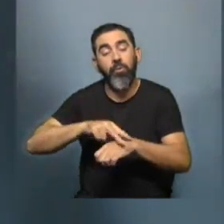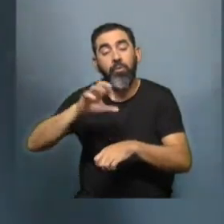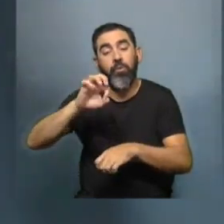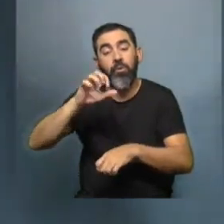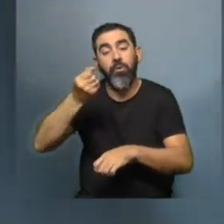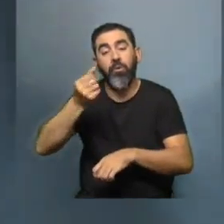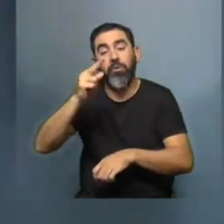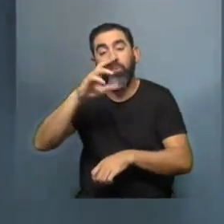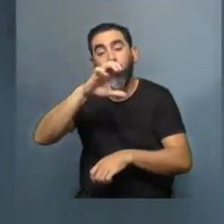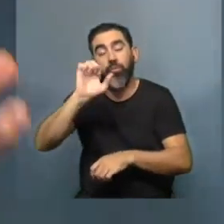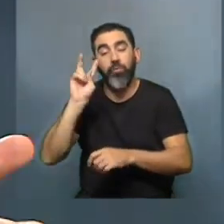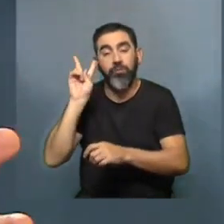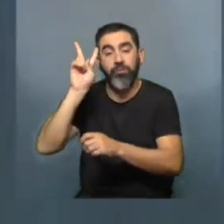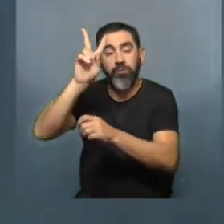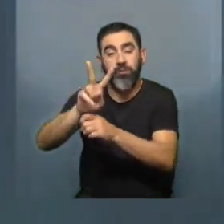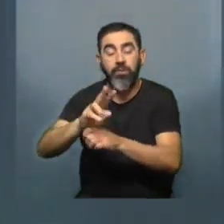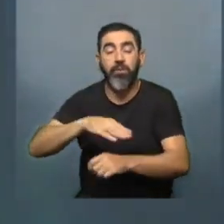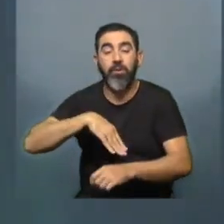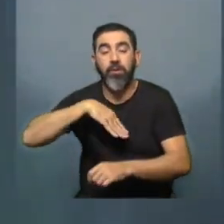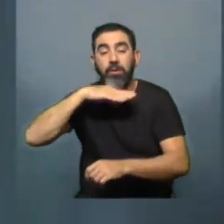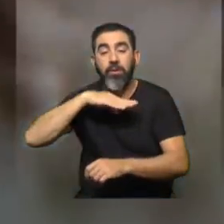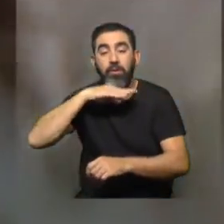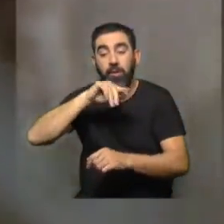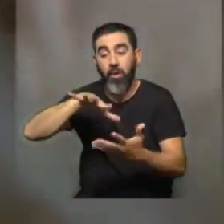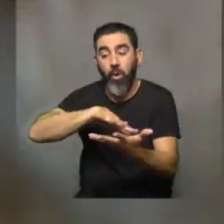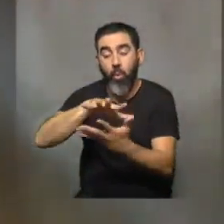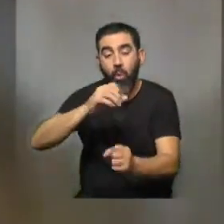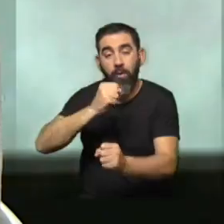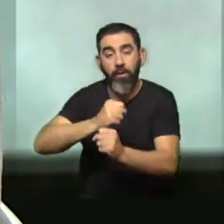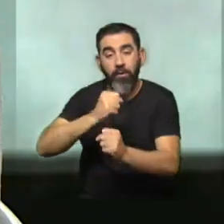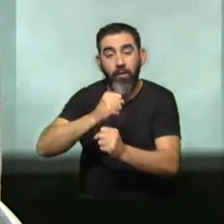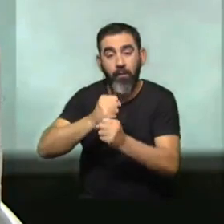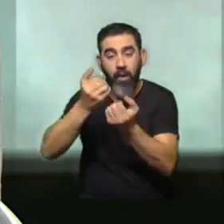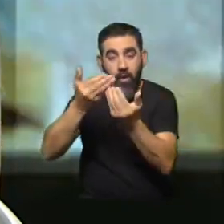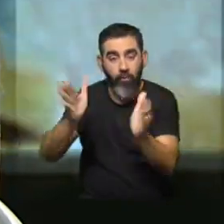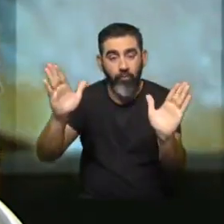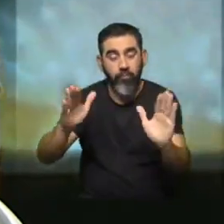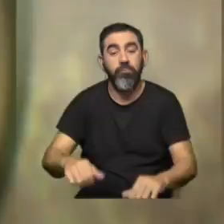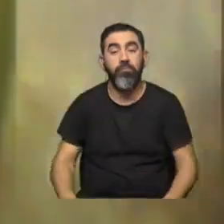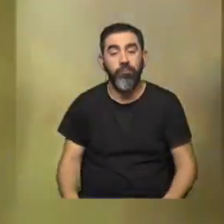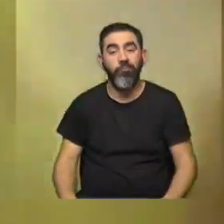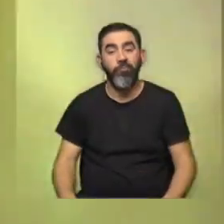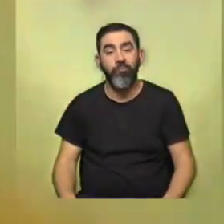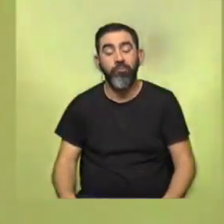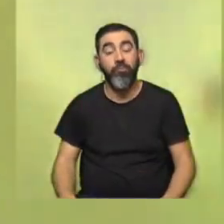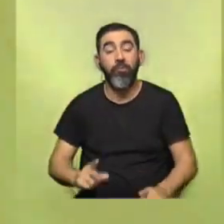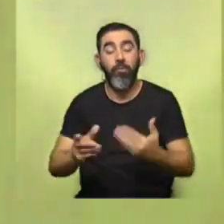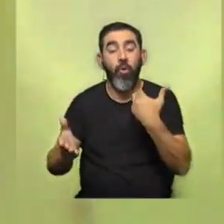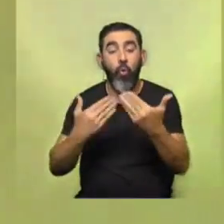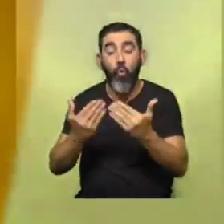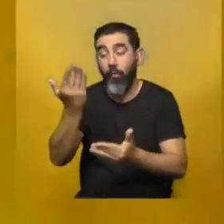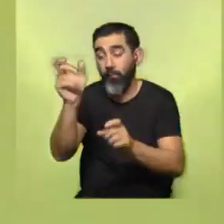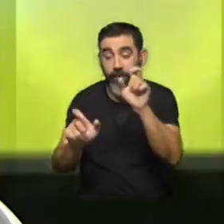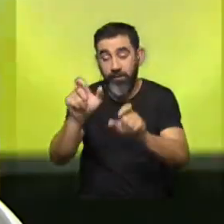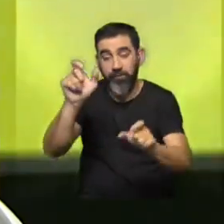Ustedes van a tener lo que es su lugar de trabajo, como están de campaña abierto en el Liceo de Sauce, y aparte se puede conversar con ustedes, con todo